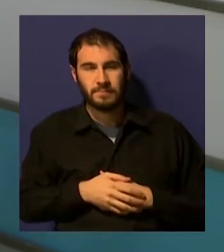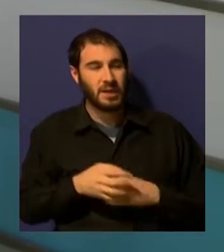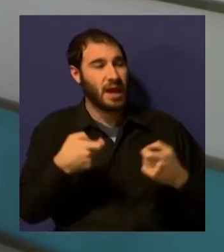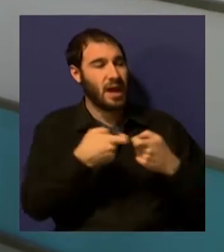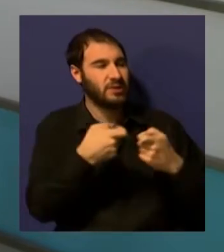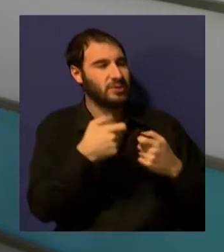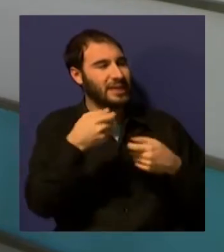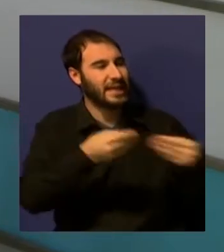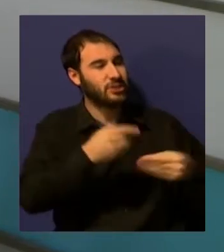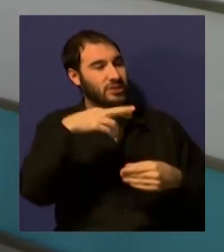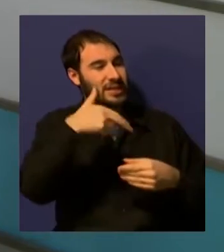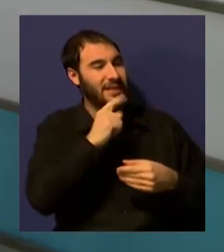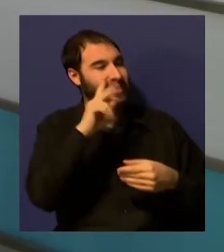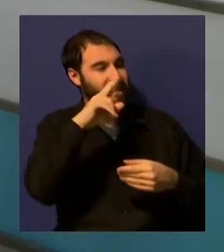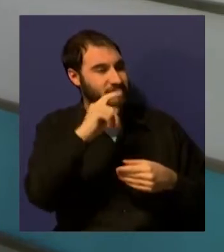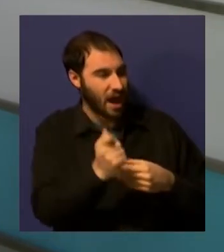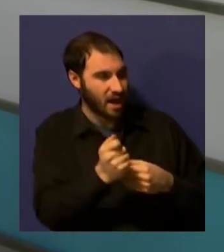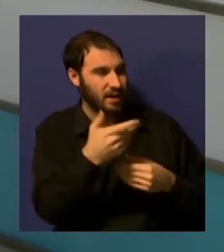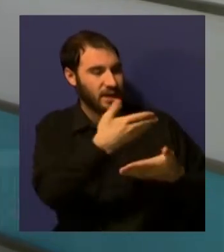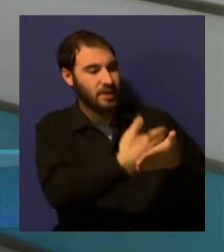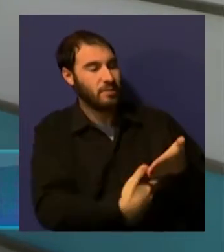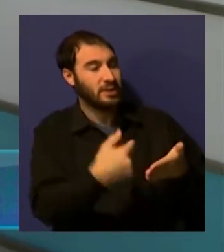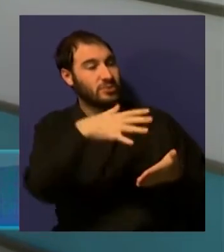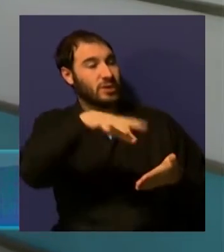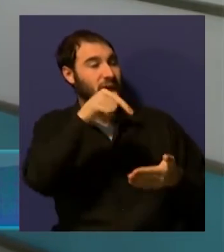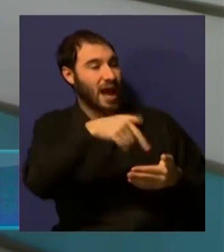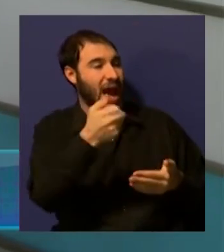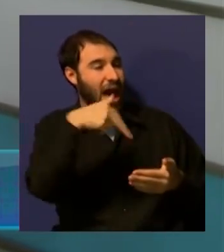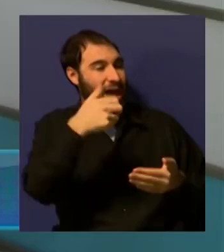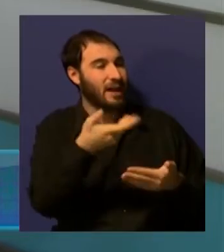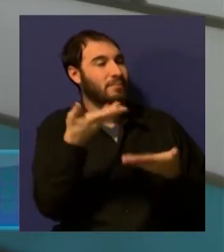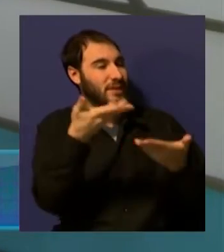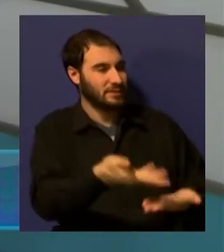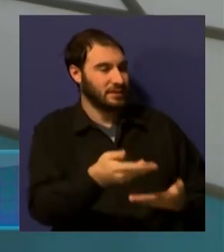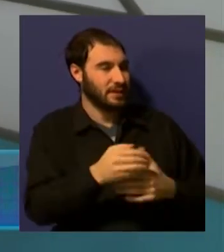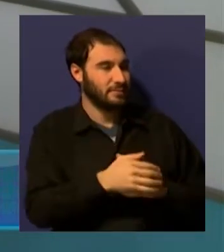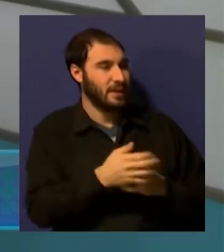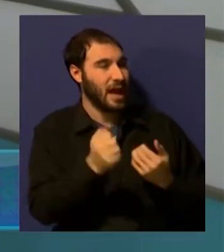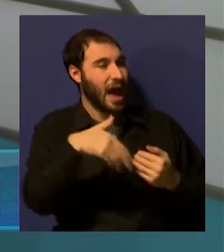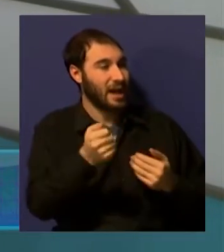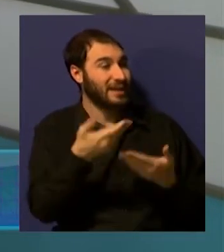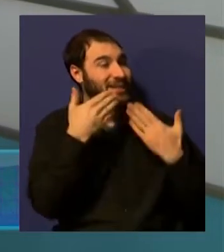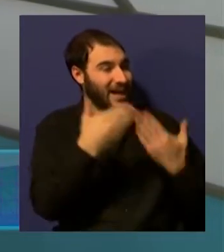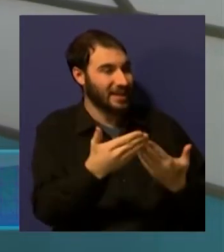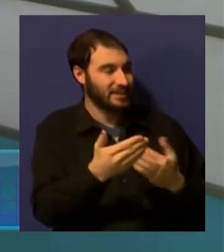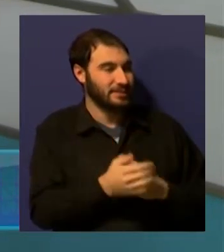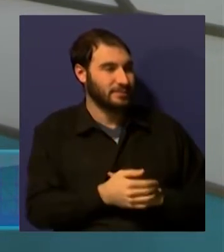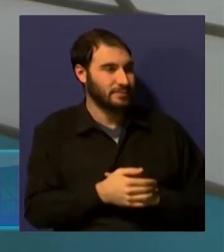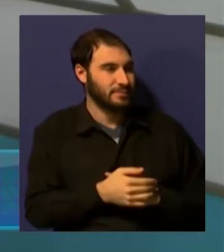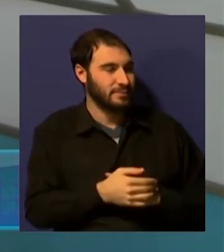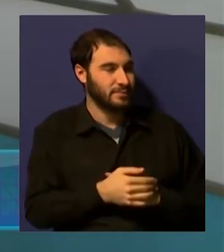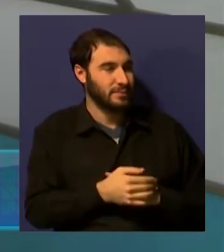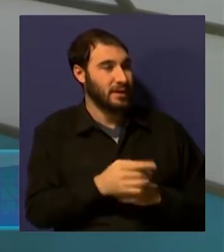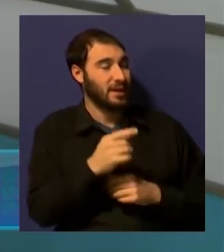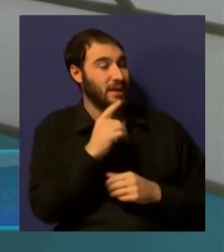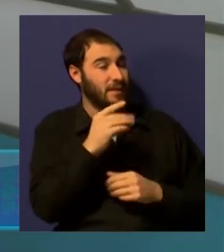Asociación Gestión Nativa fue el informe de ciudadanía que hoy presentó Ana Julia Carulo. Anita, gracias. Y tienen